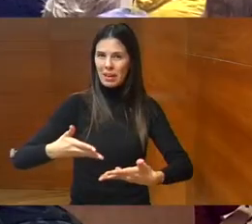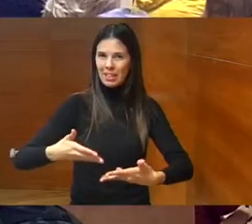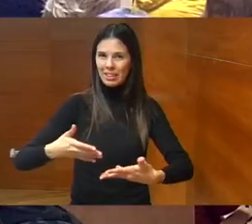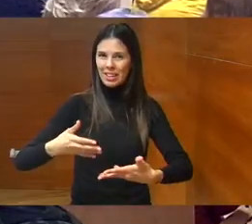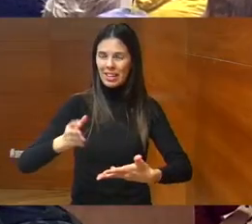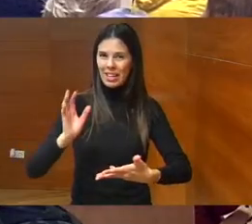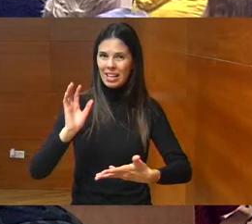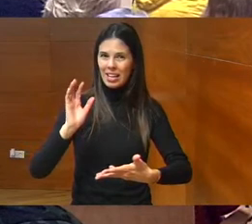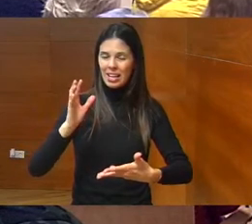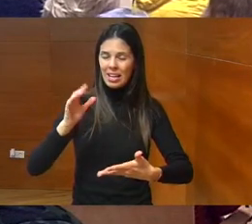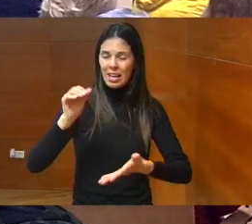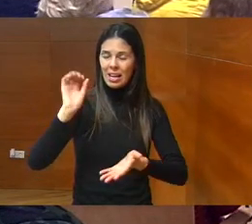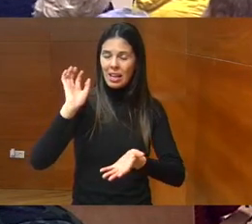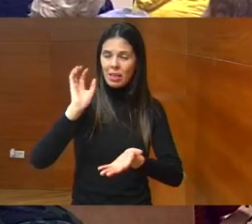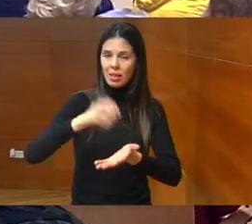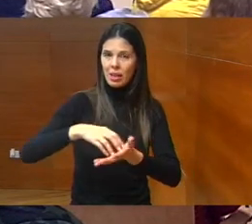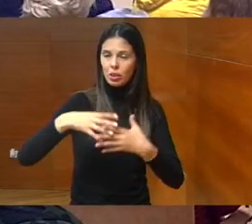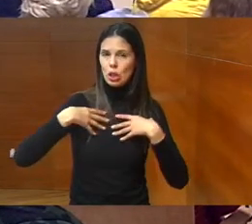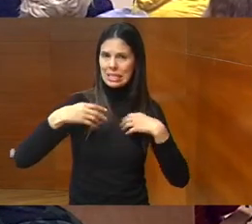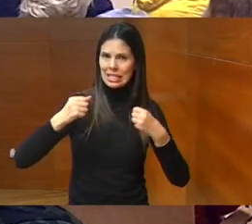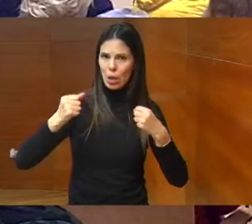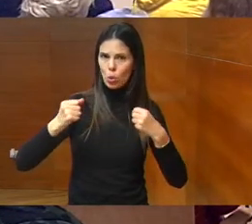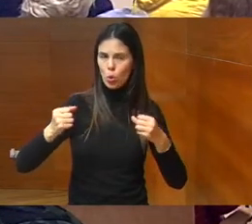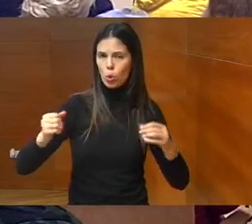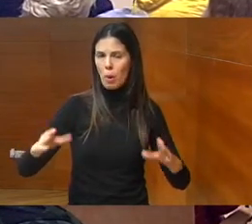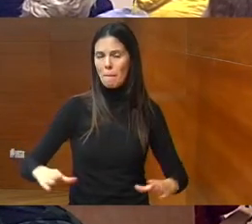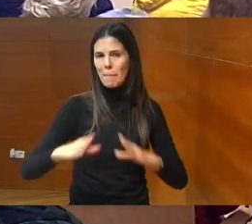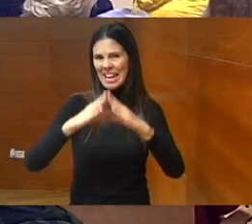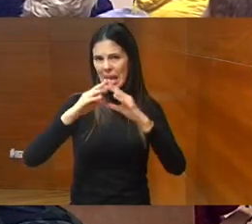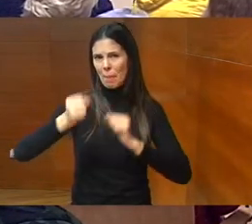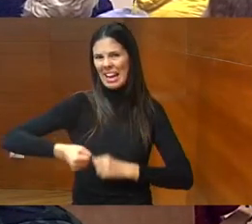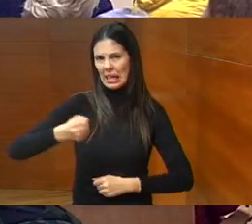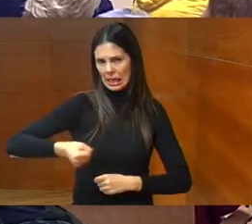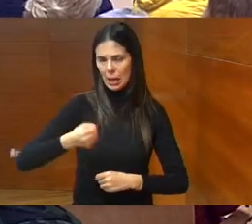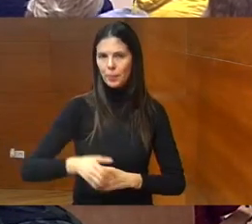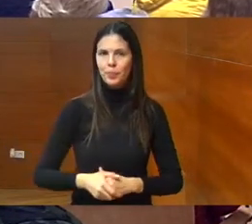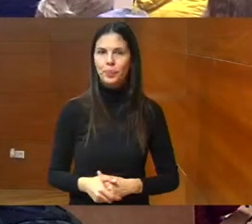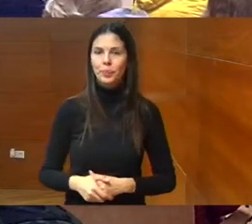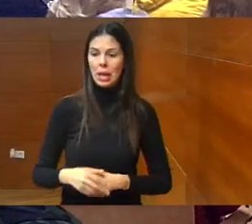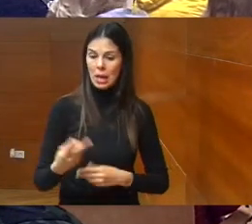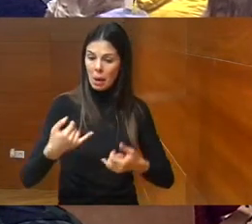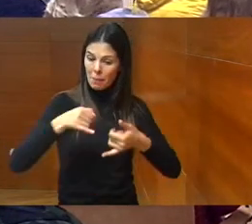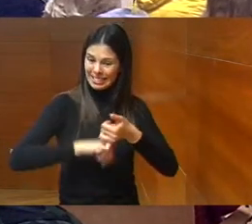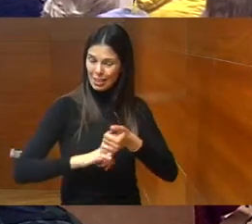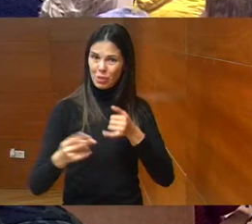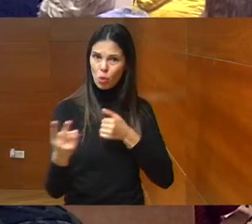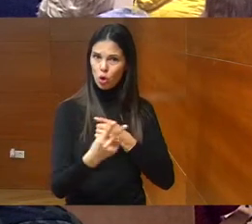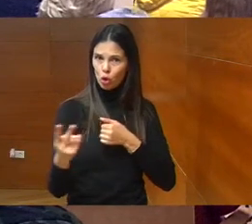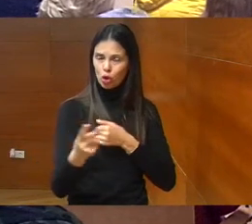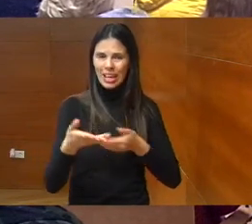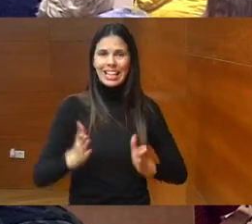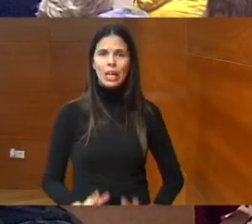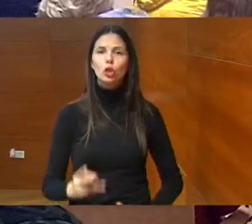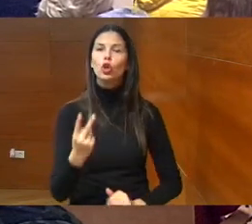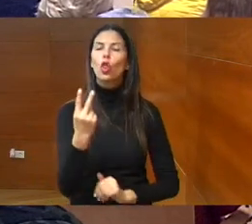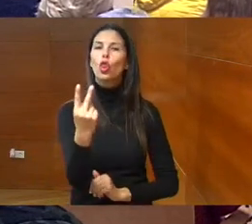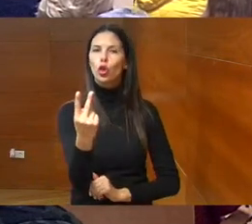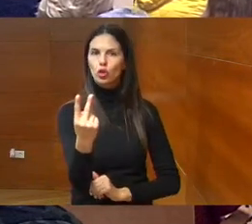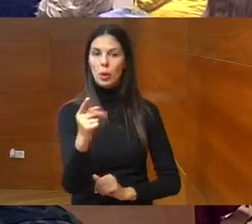da peregrina o matrimonio entre Albino de Rosa tivo doscillos